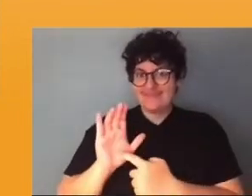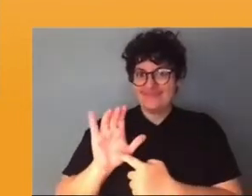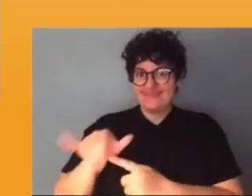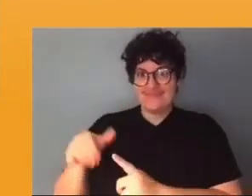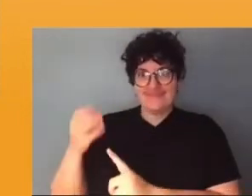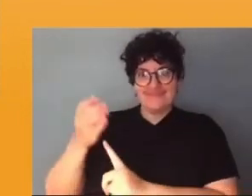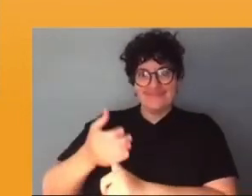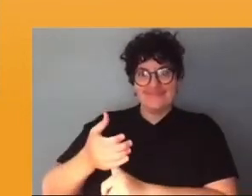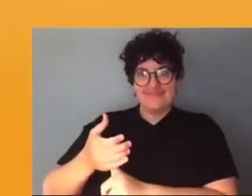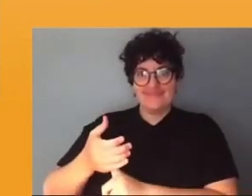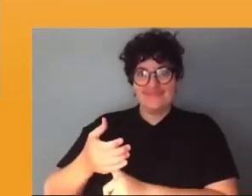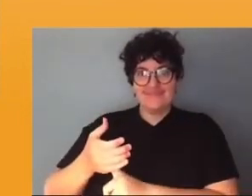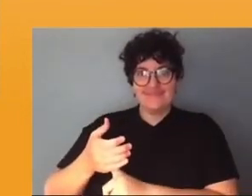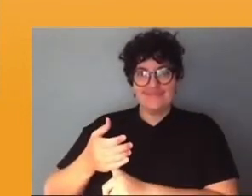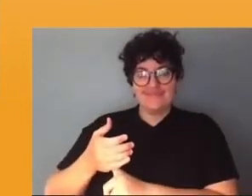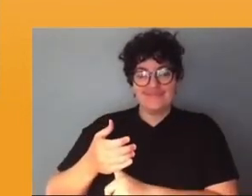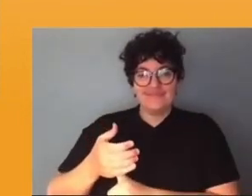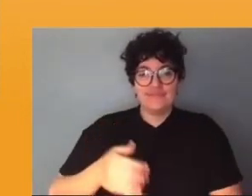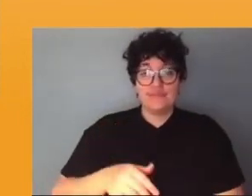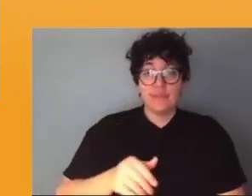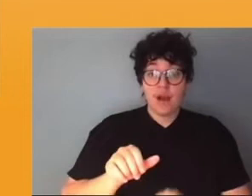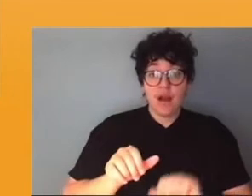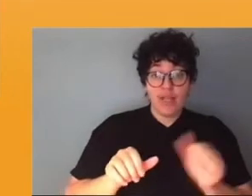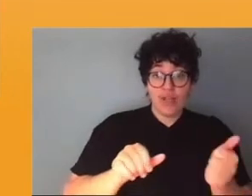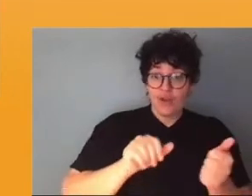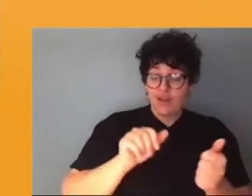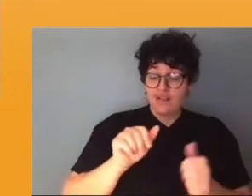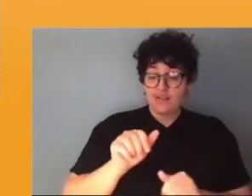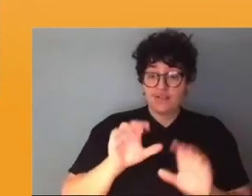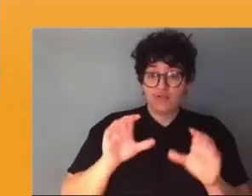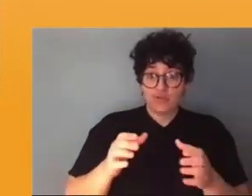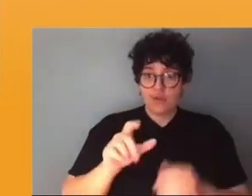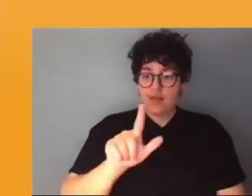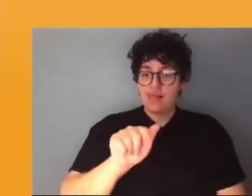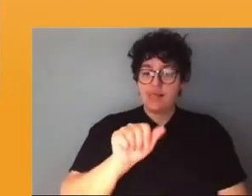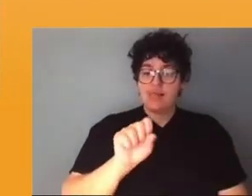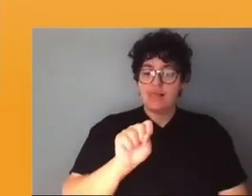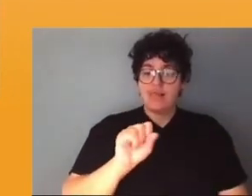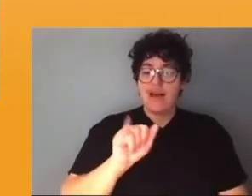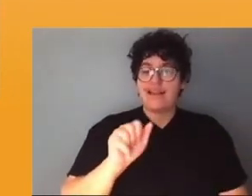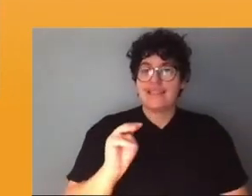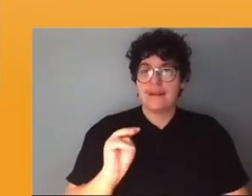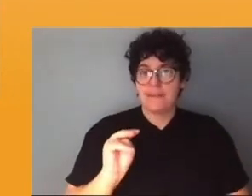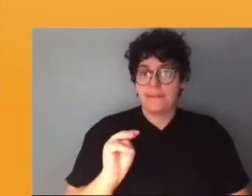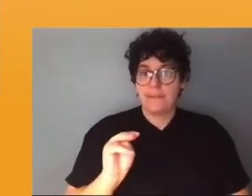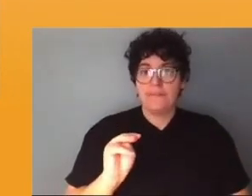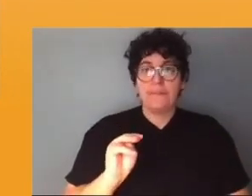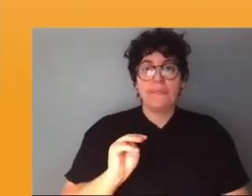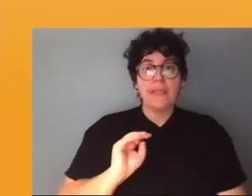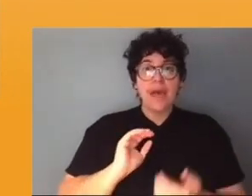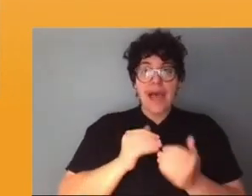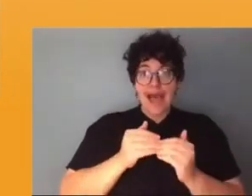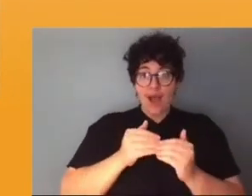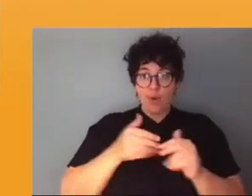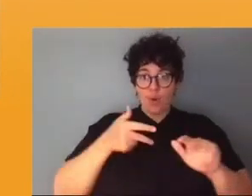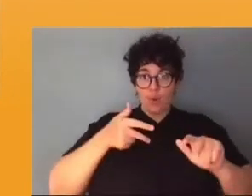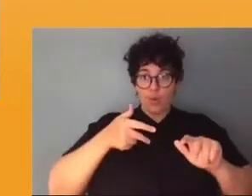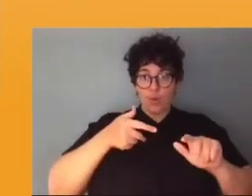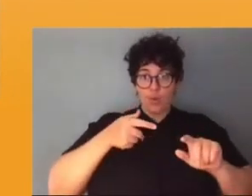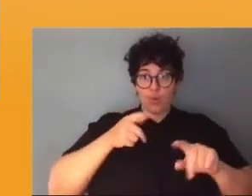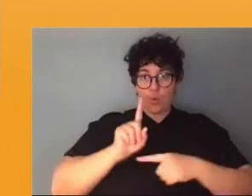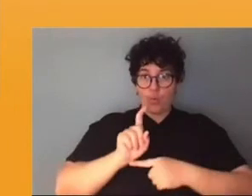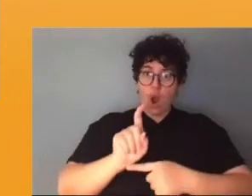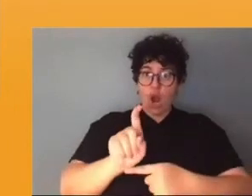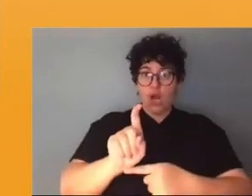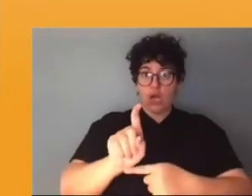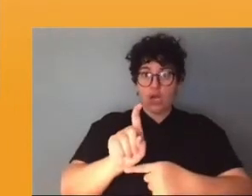Lacia de la otra, eso pues está muy enfocado en la cadera. Entonces, tu cadera